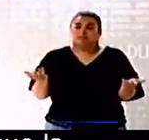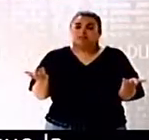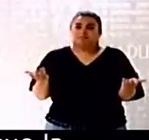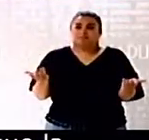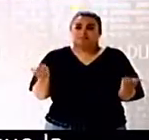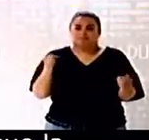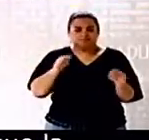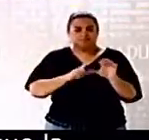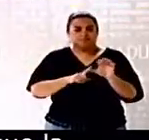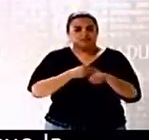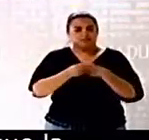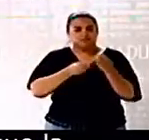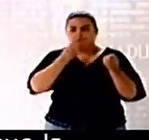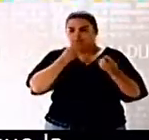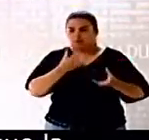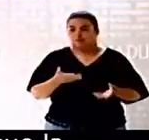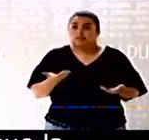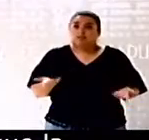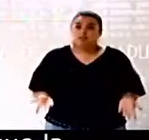en Extremadura y, por tanto,